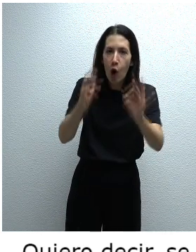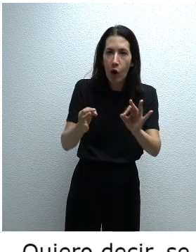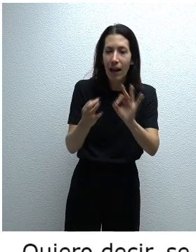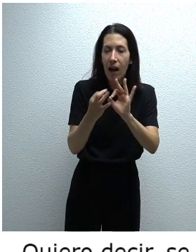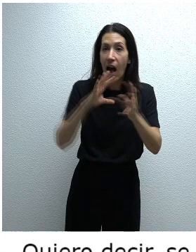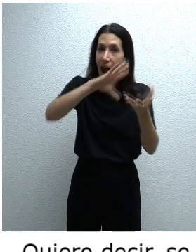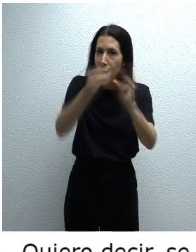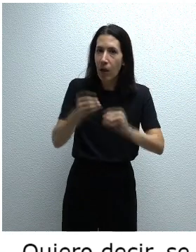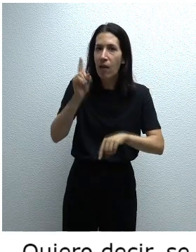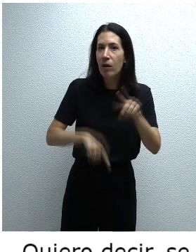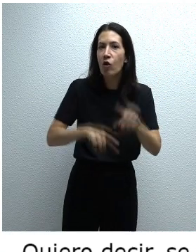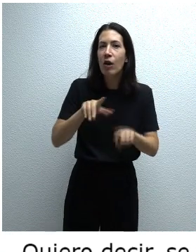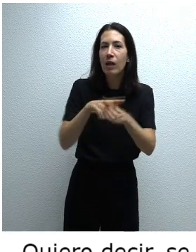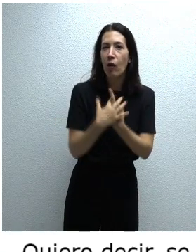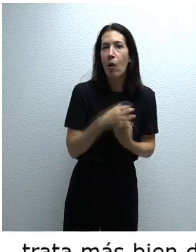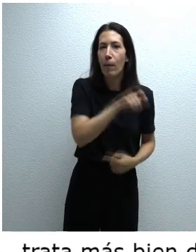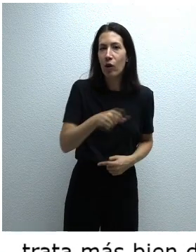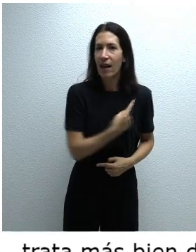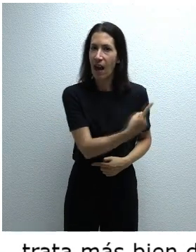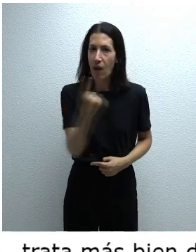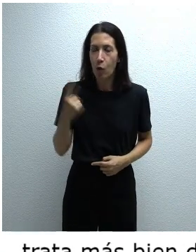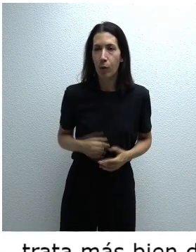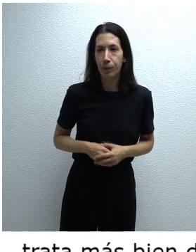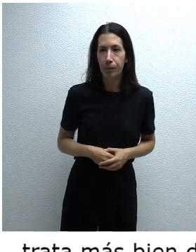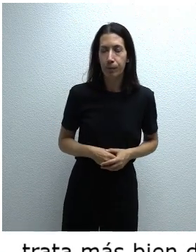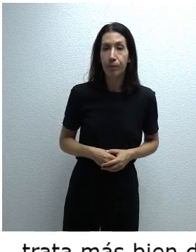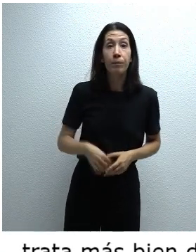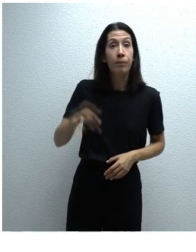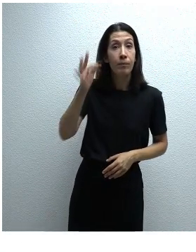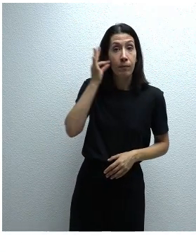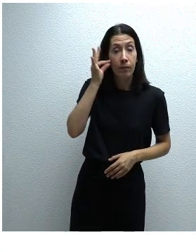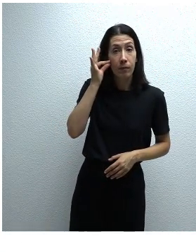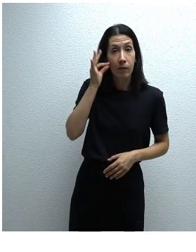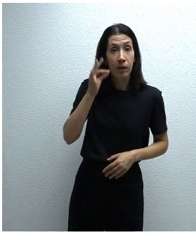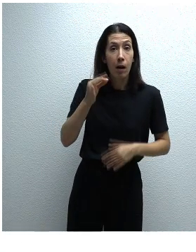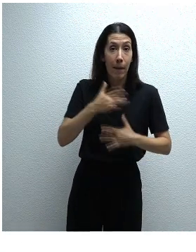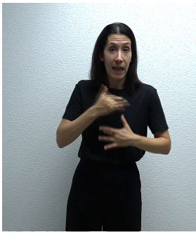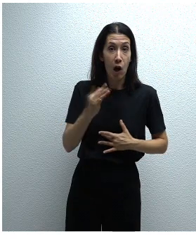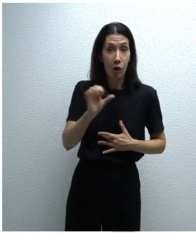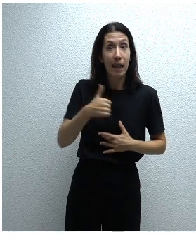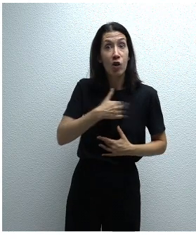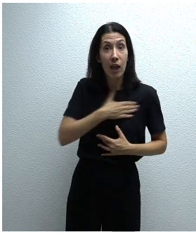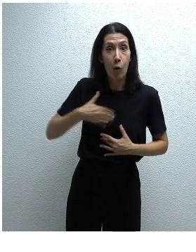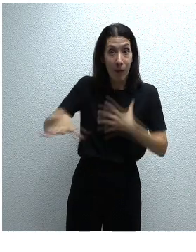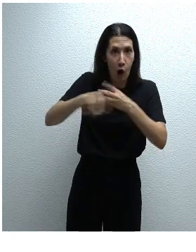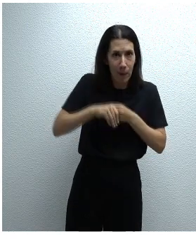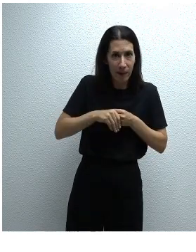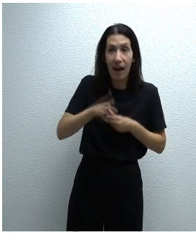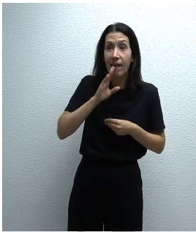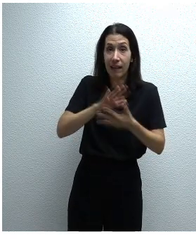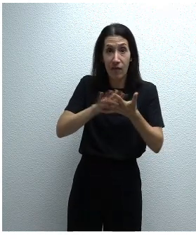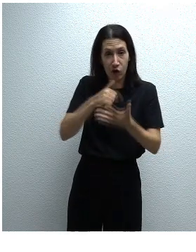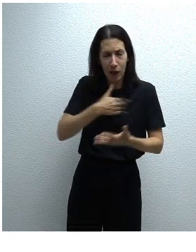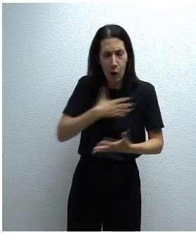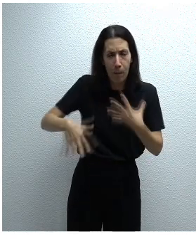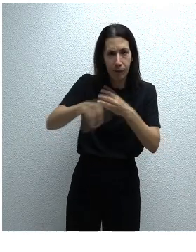la situación de cada una de las personas que comparecen. María José pedía la palabra. Sí, quería complementar, Federico, porque yo creo que algo que preocupa también a